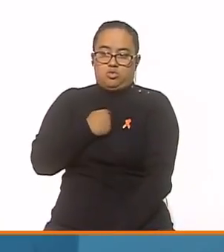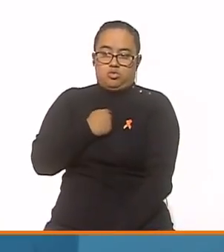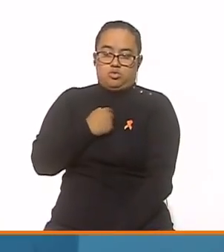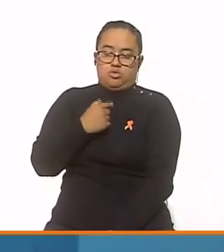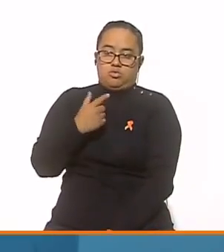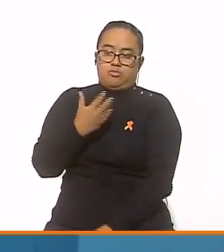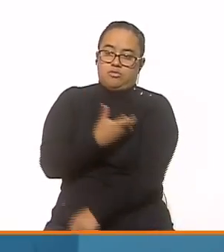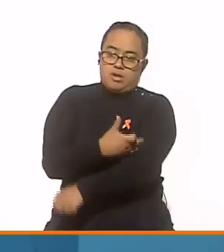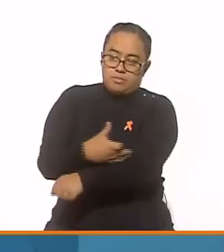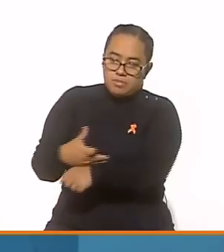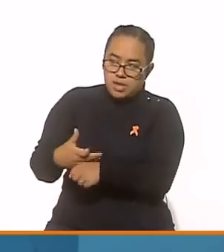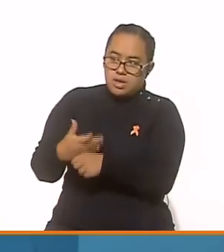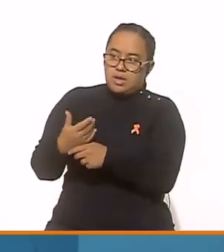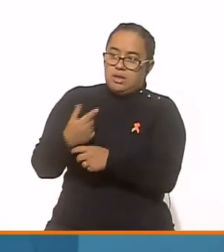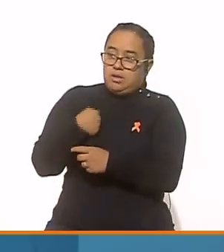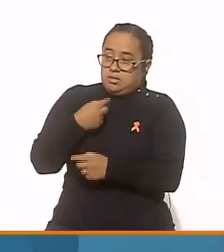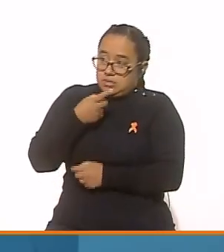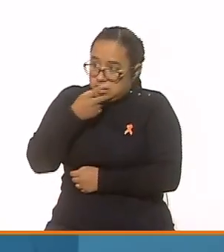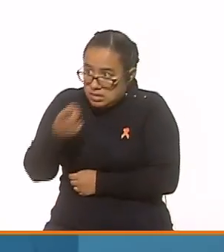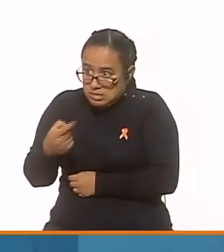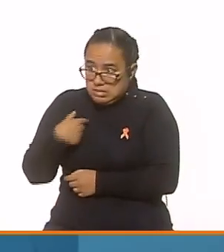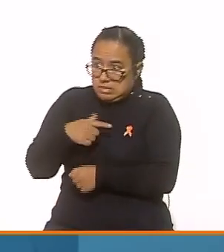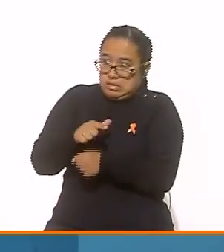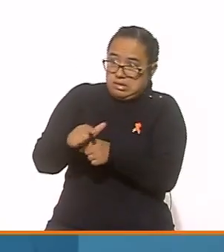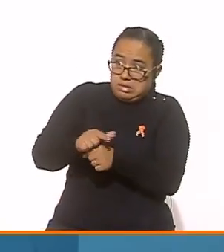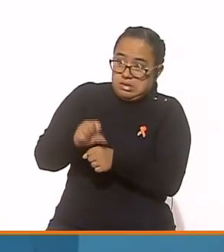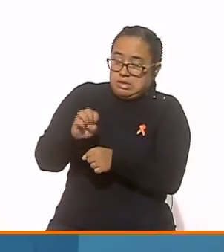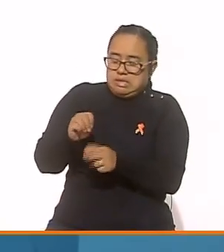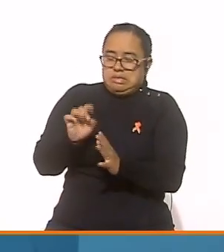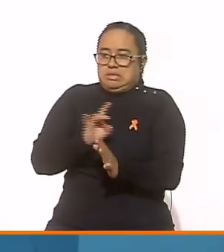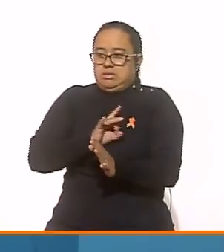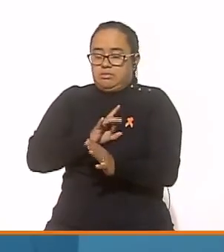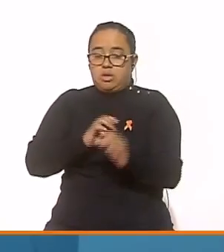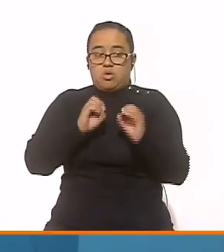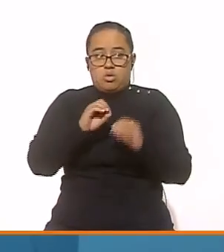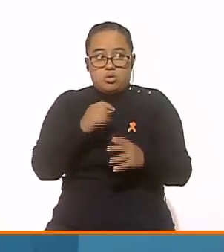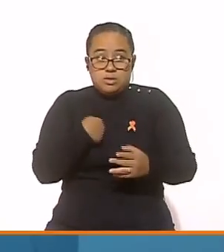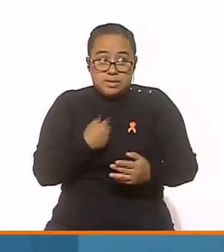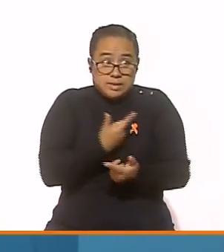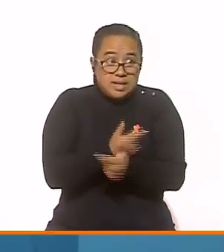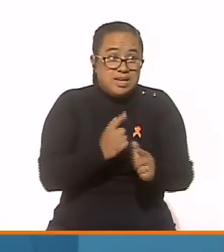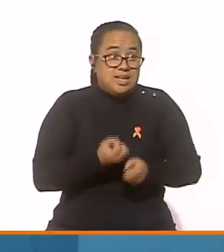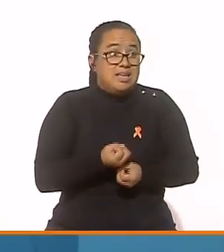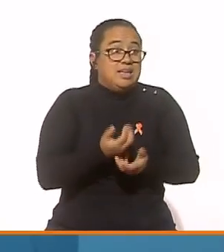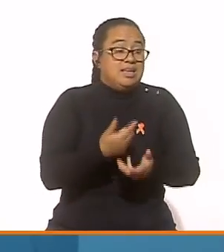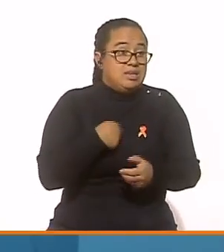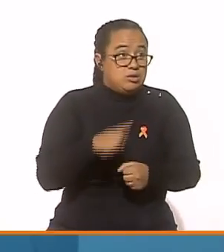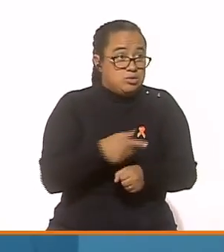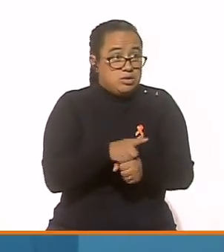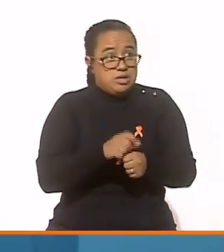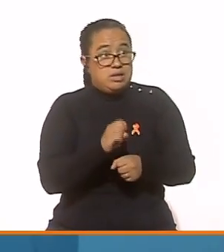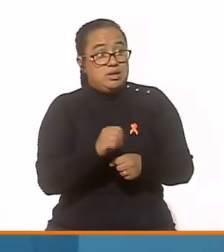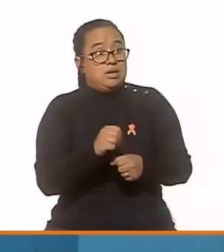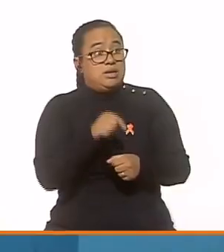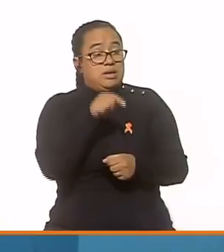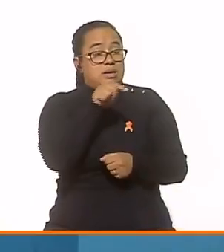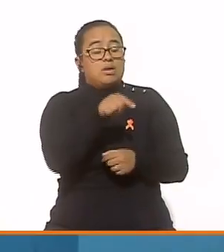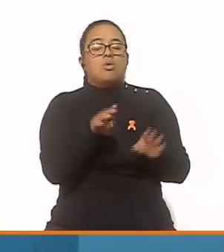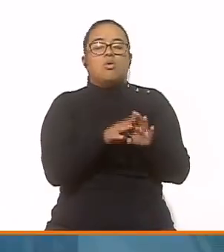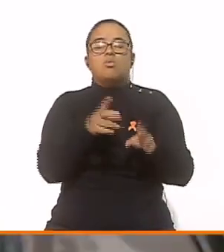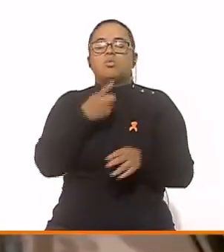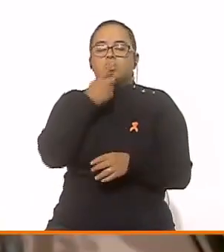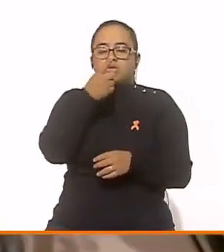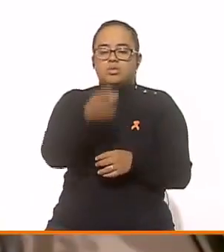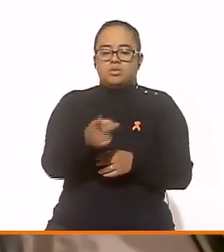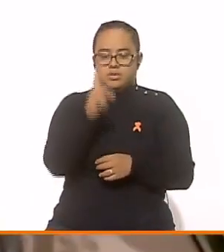propia familia por su orientación sexual o incluso en la sociedad? ¿Qué le dirías hoy? Pues mira, yo